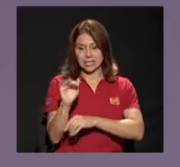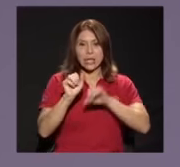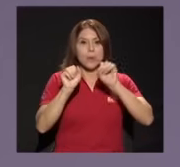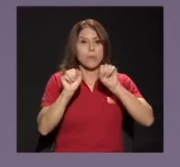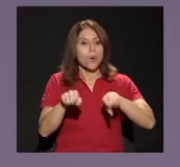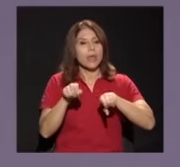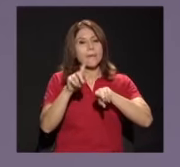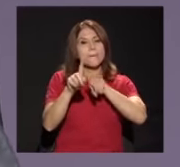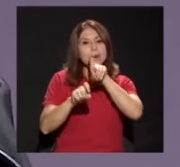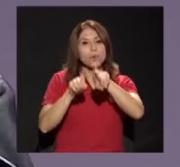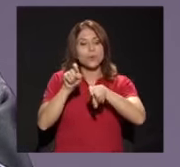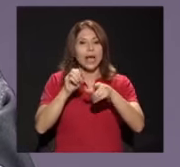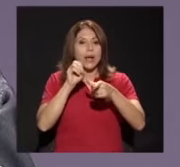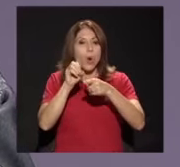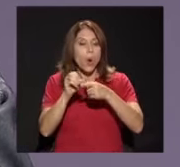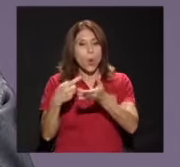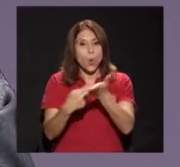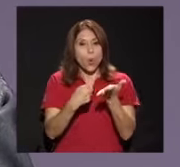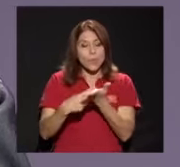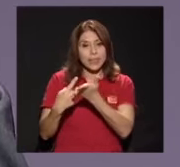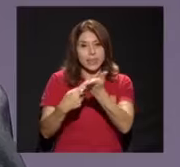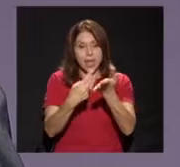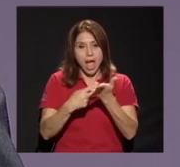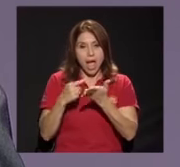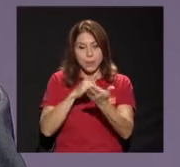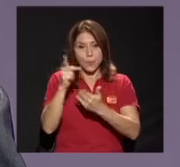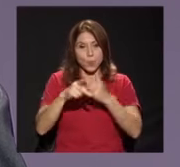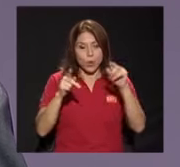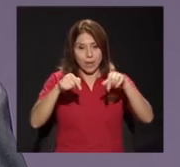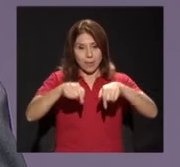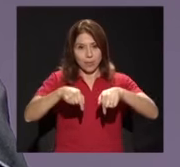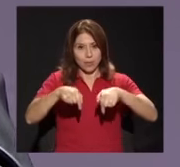comentarios breves sobre nuestro programa de hoy.